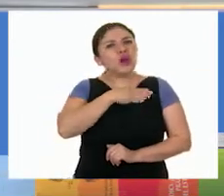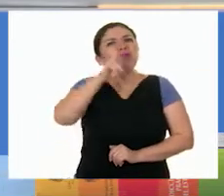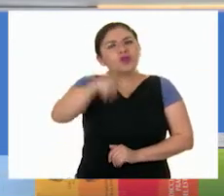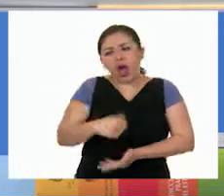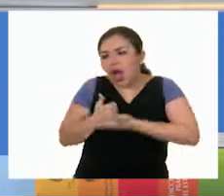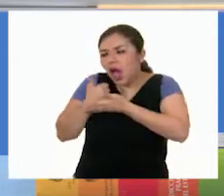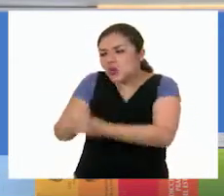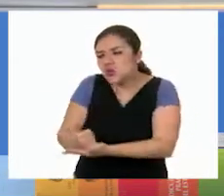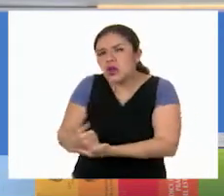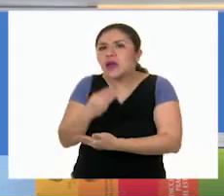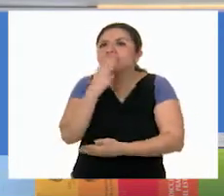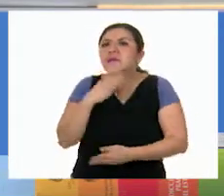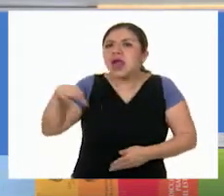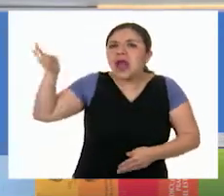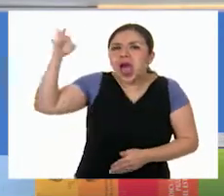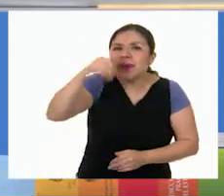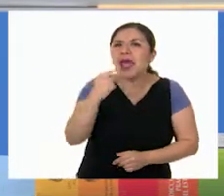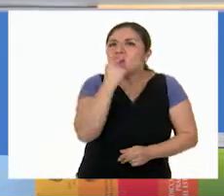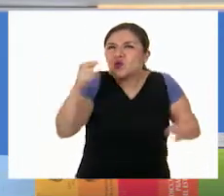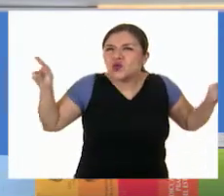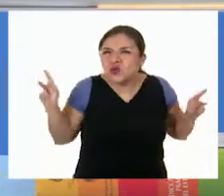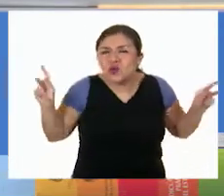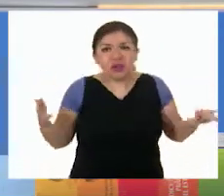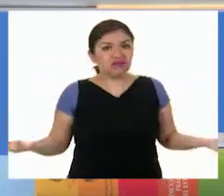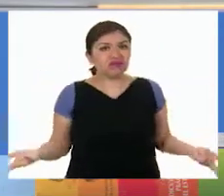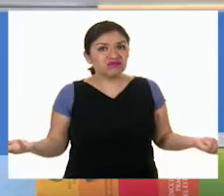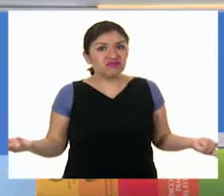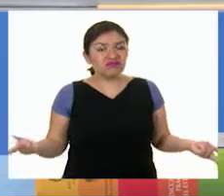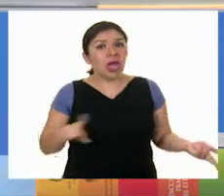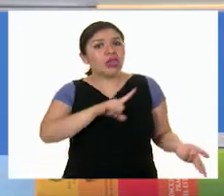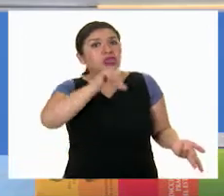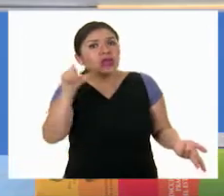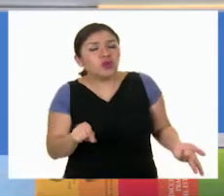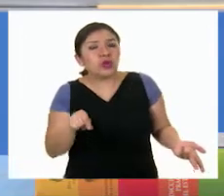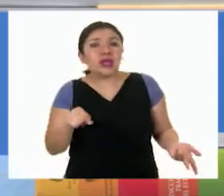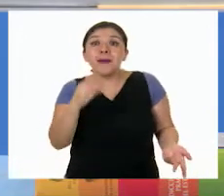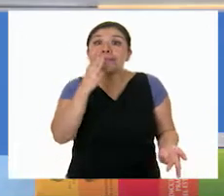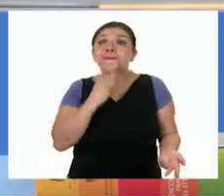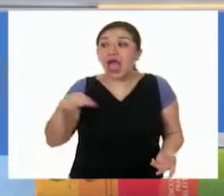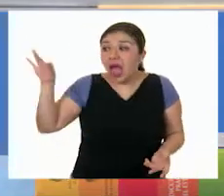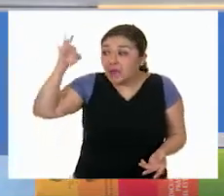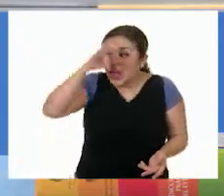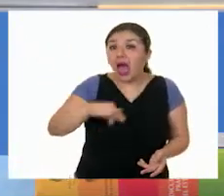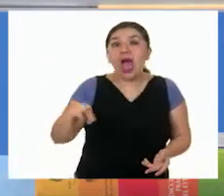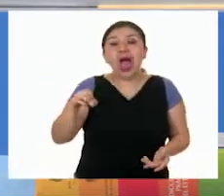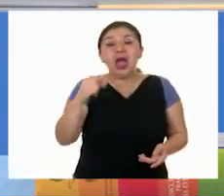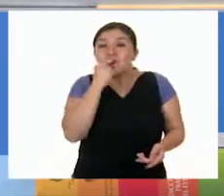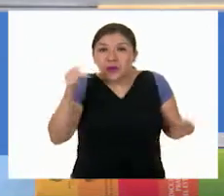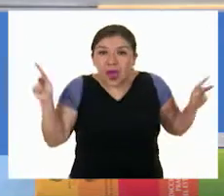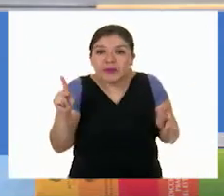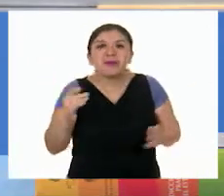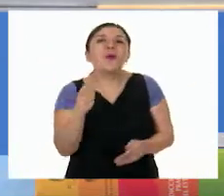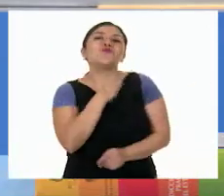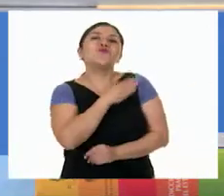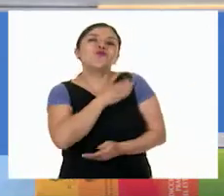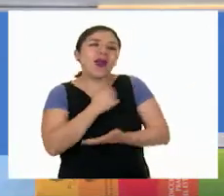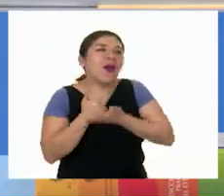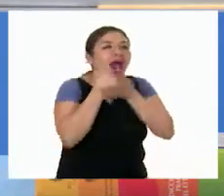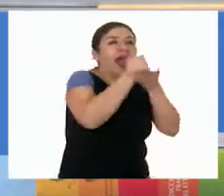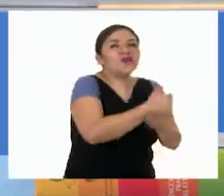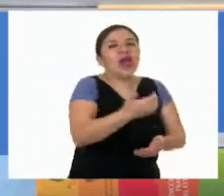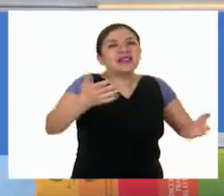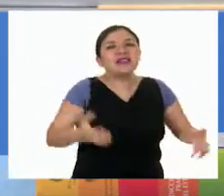buenos salvando a la abejita y a la avispa. Y después la abeja y la avispa fueron muy buenas salvando a la